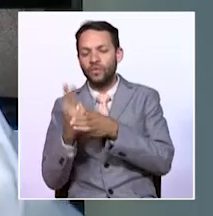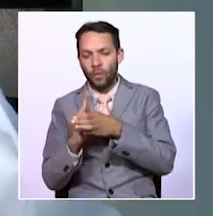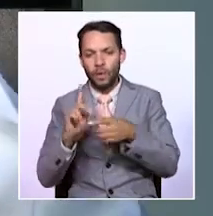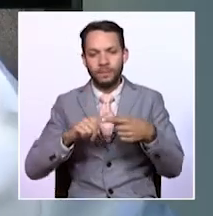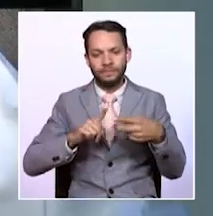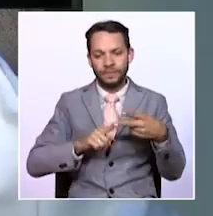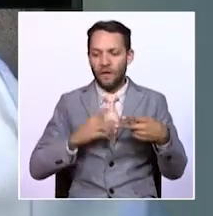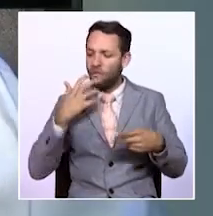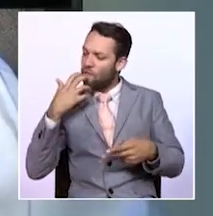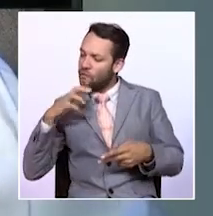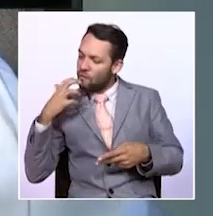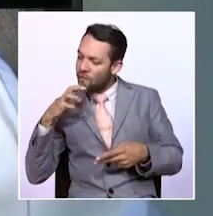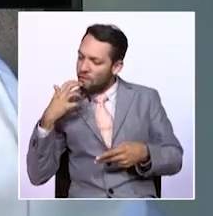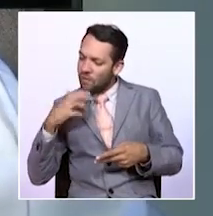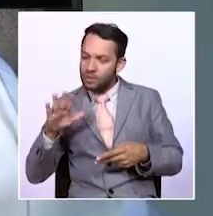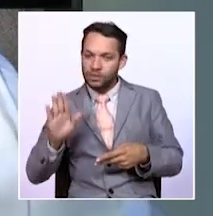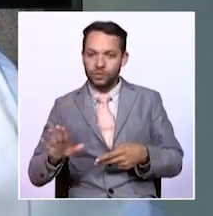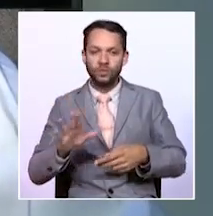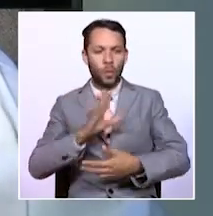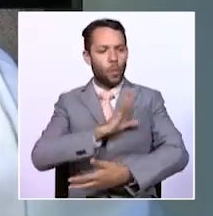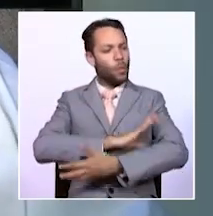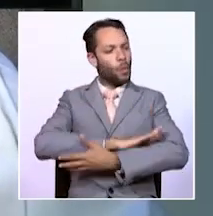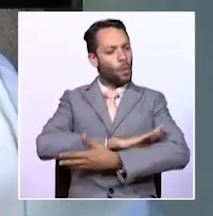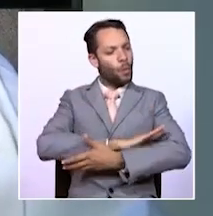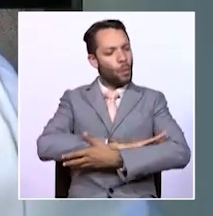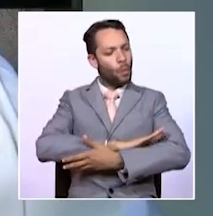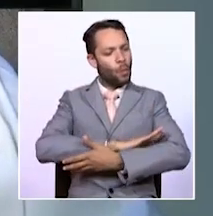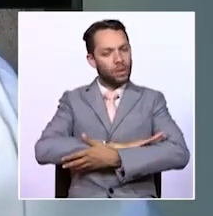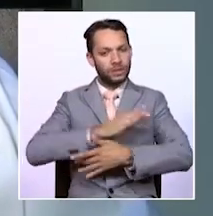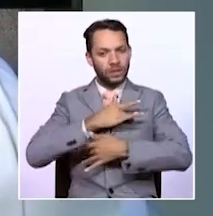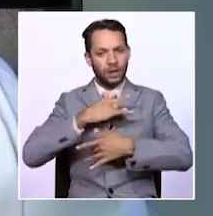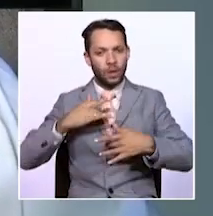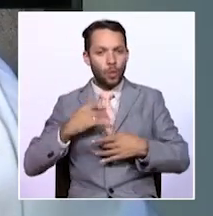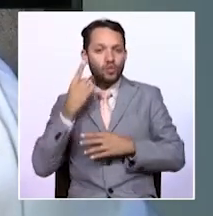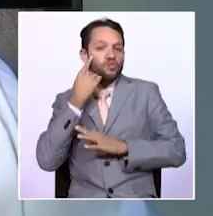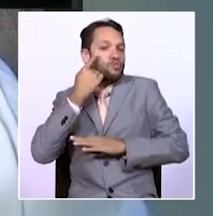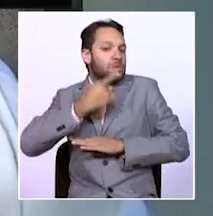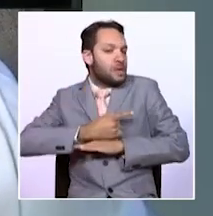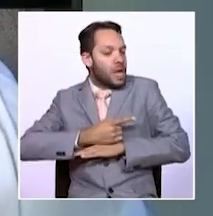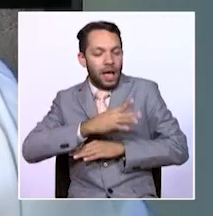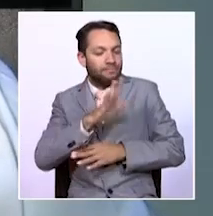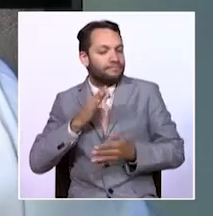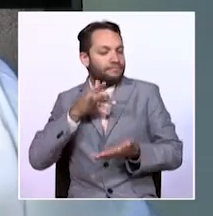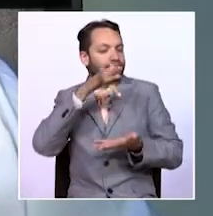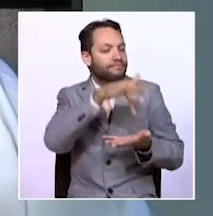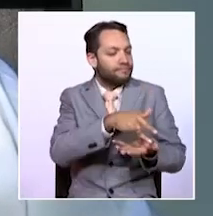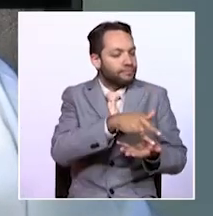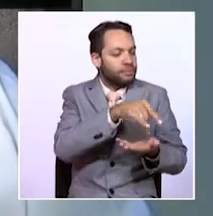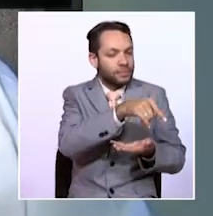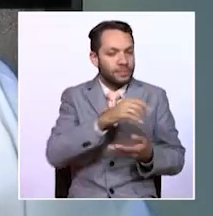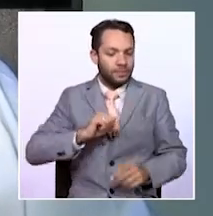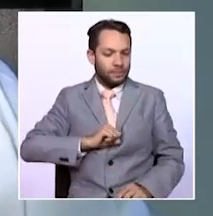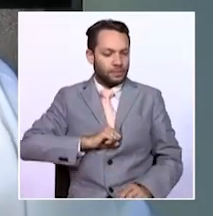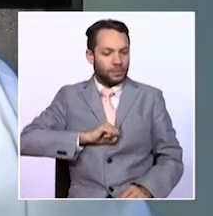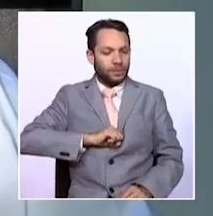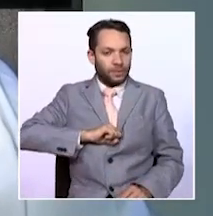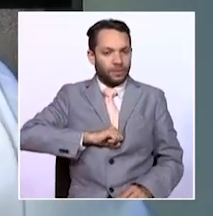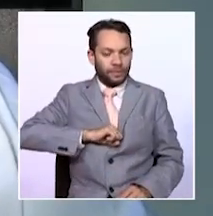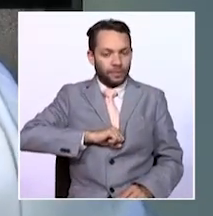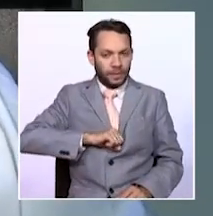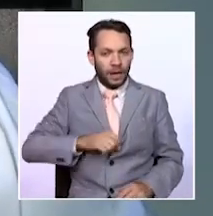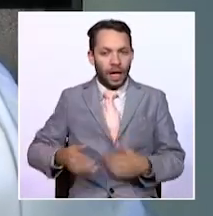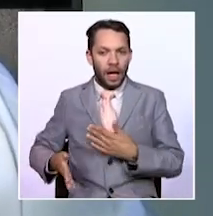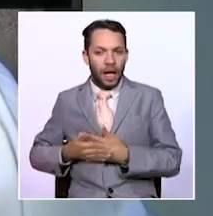supremamente juiciosa con su salud. Un día, al hacerse un chequeo preventivo, se encontró que tenía una